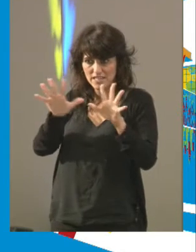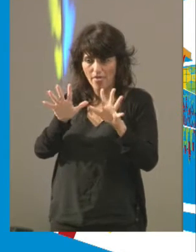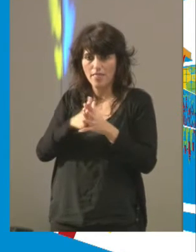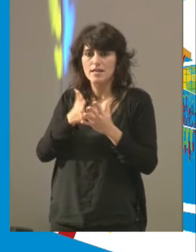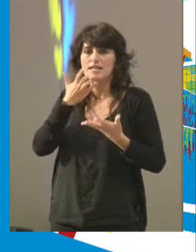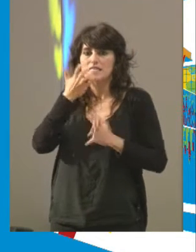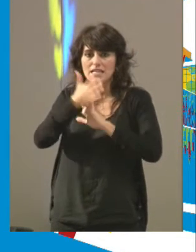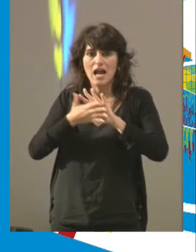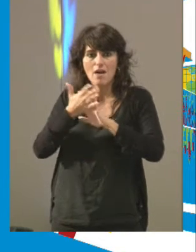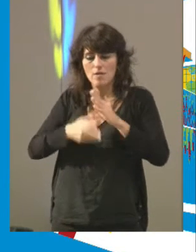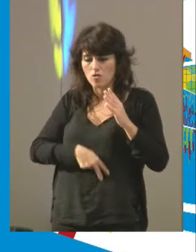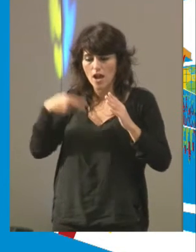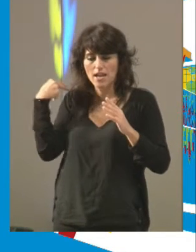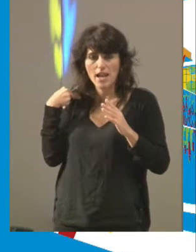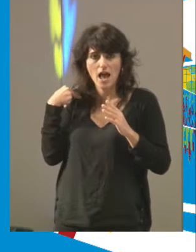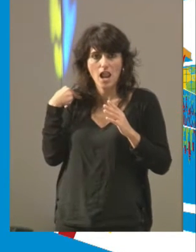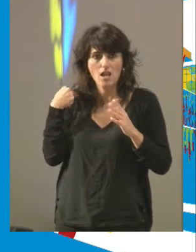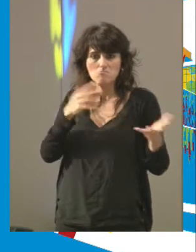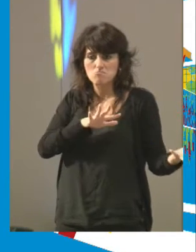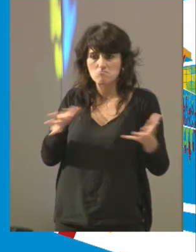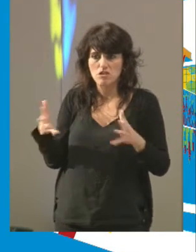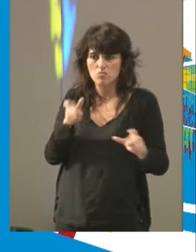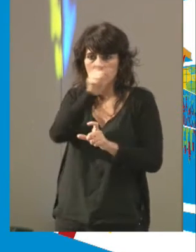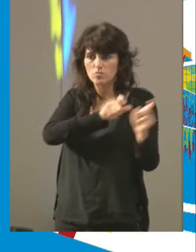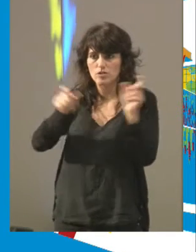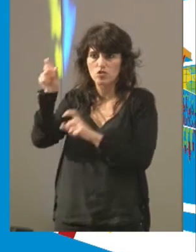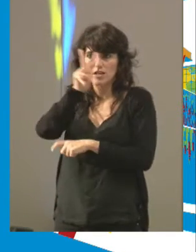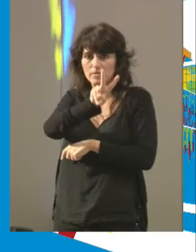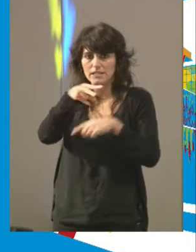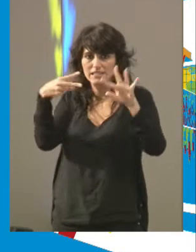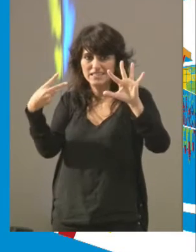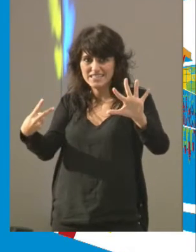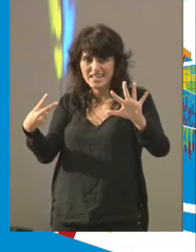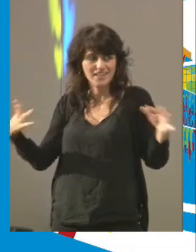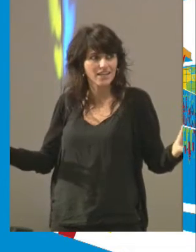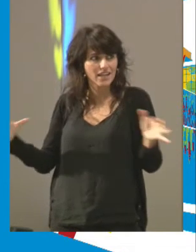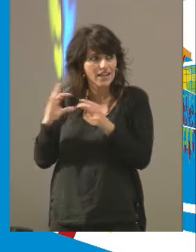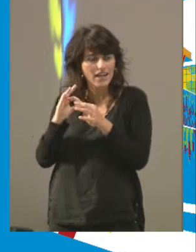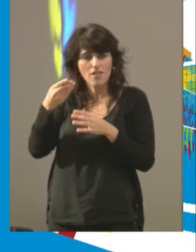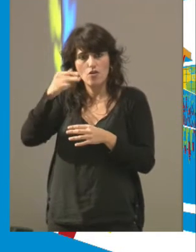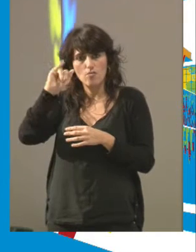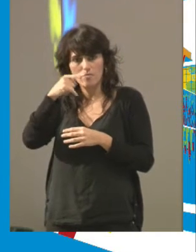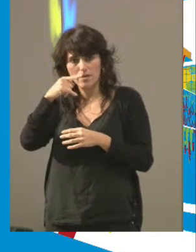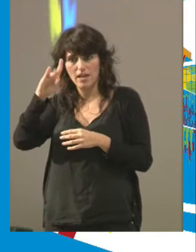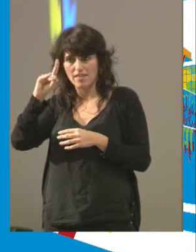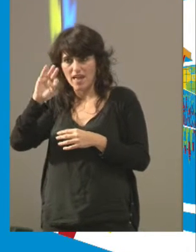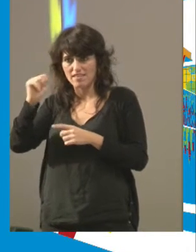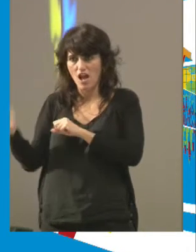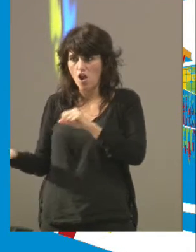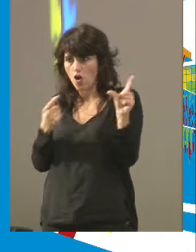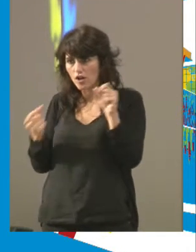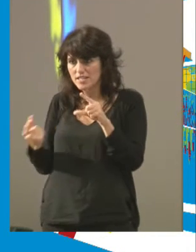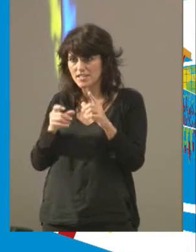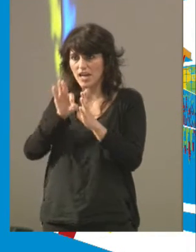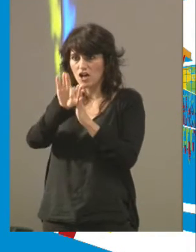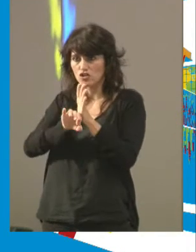hablamos en términos generales, pues habrá unas 27 personas relacionadas con Big Data, desde logística, desde desarrollo de